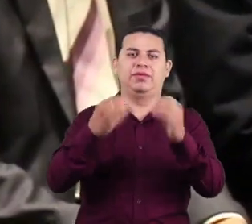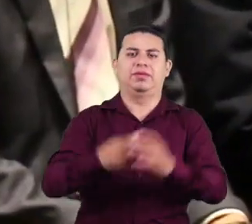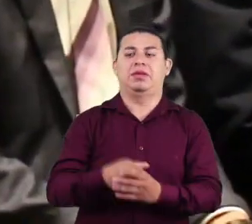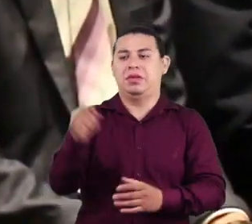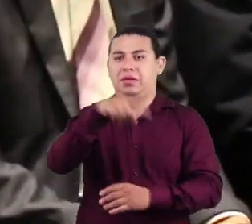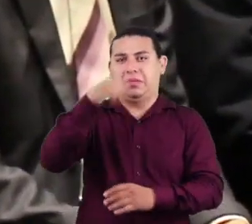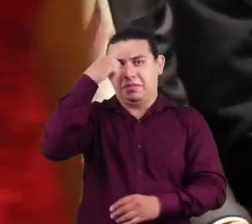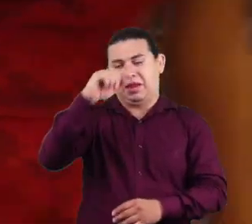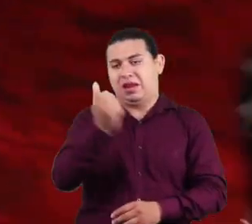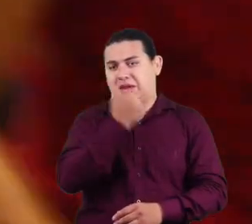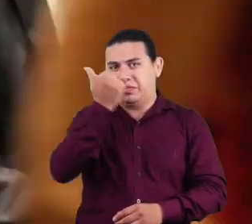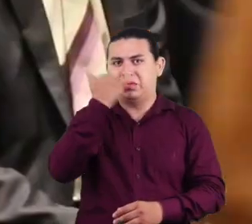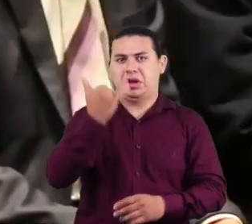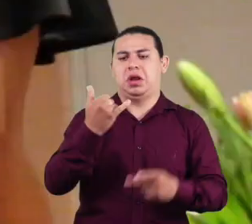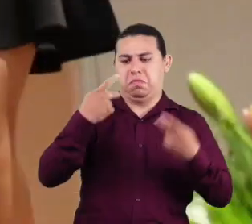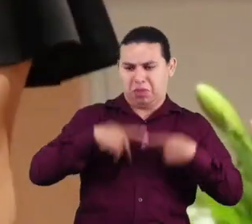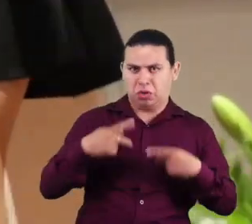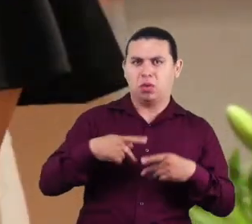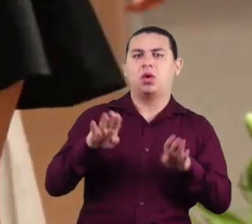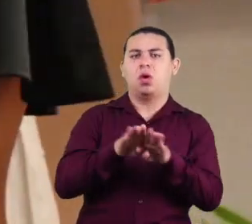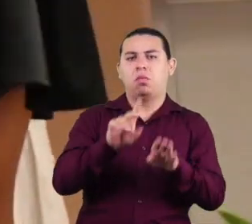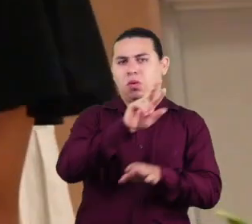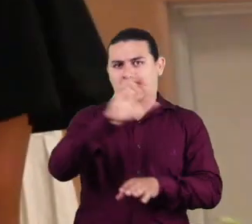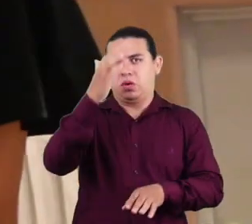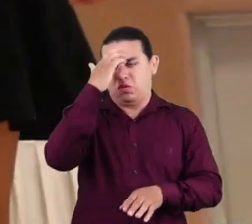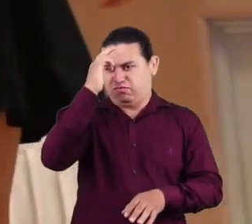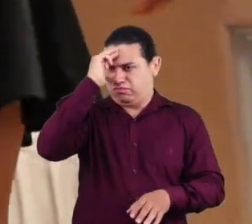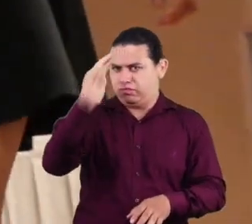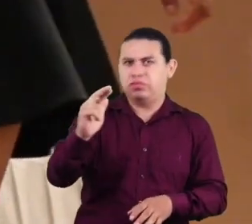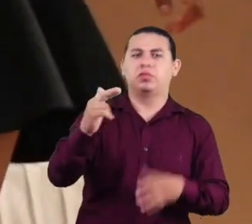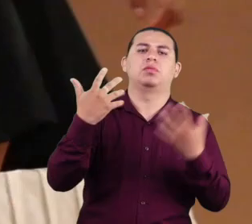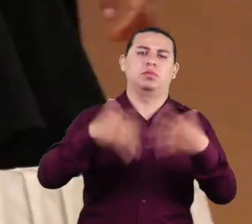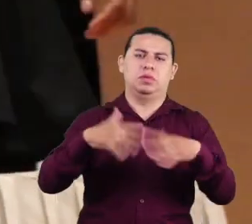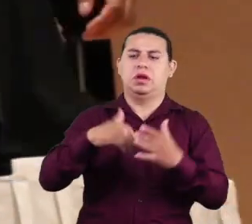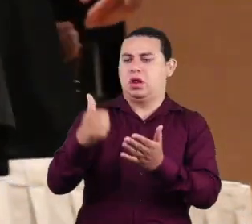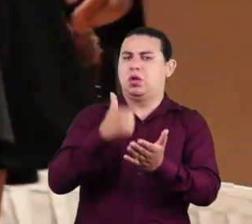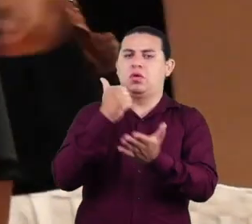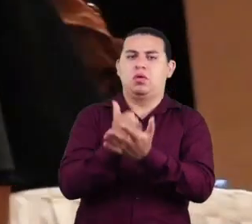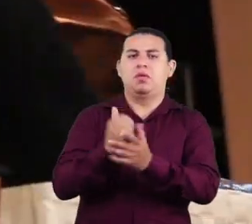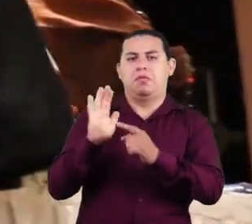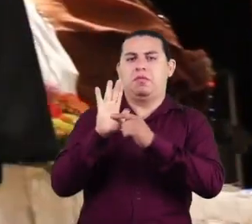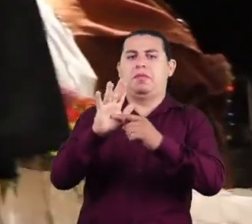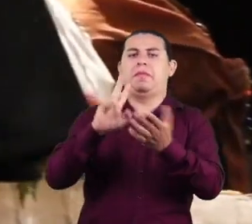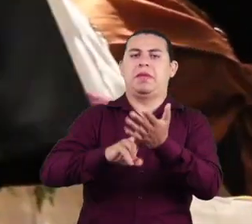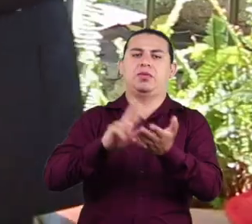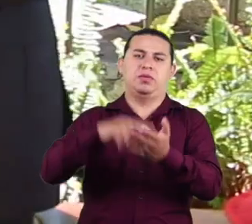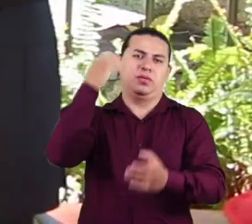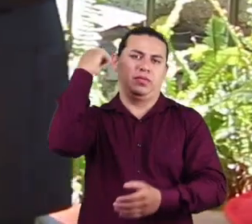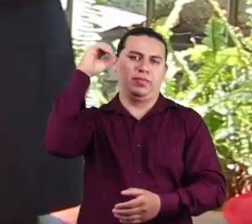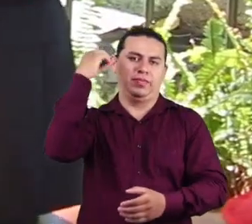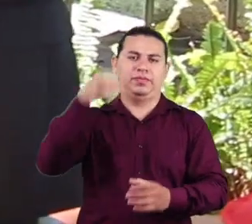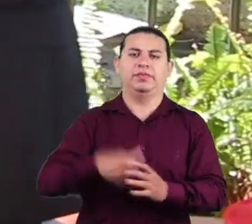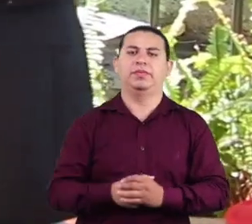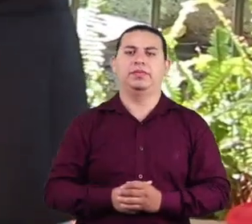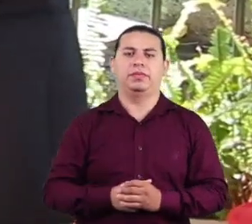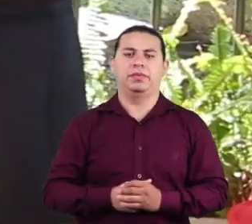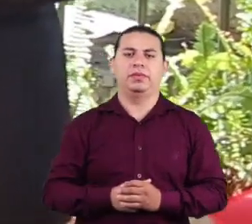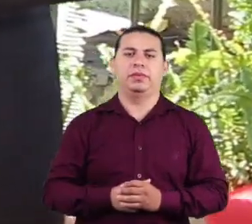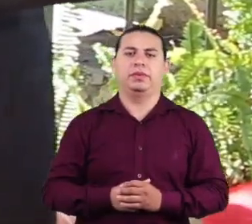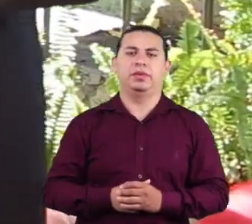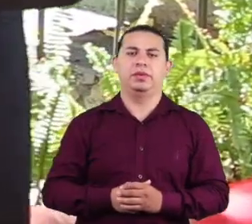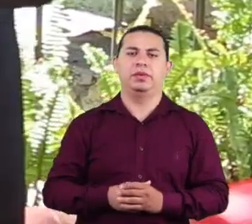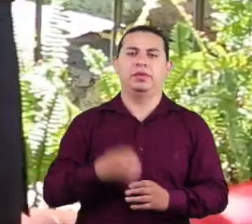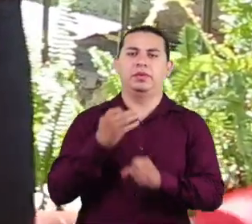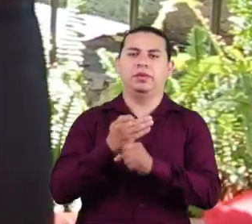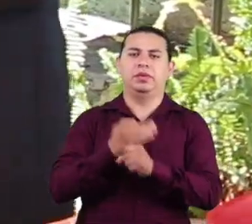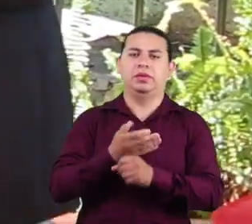como mejores ciudadanas y ciudadanos, que son los que requiere una sociedad como Oaxaca. ¿Qué tal, comunidad universitaria?